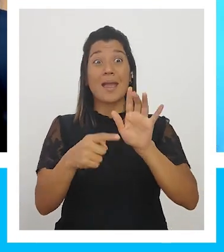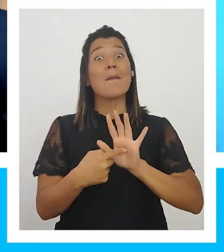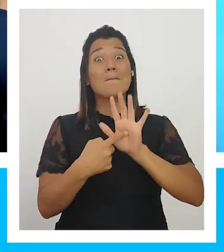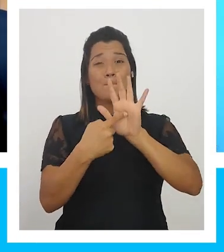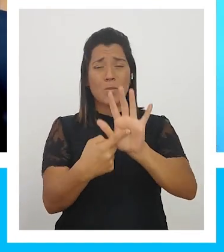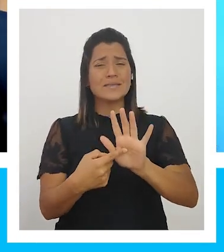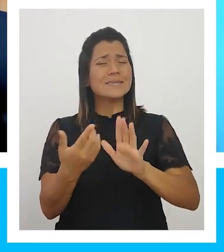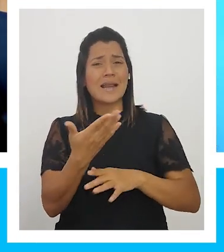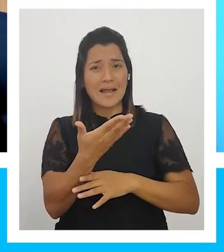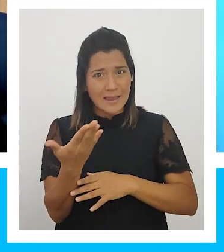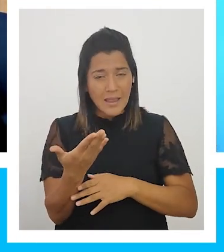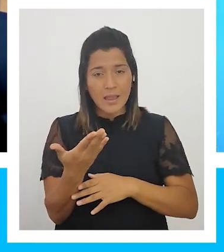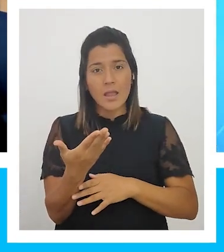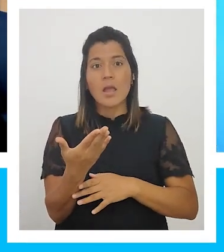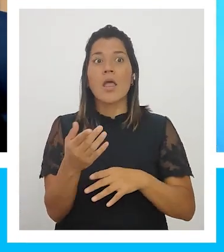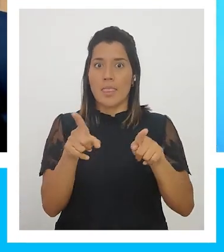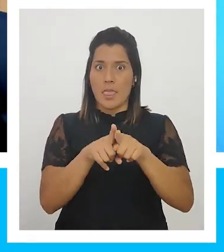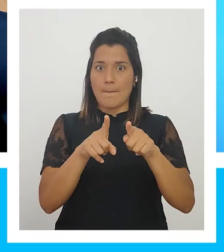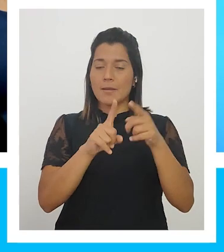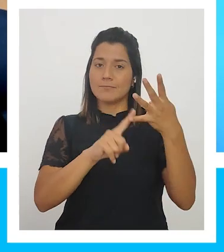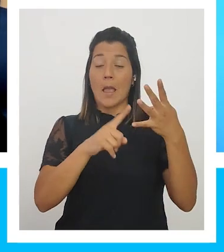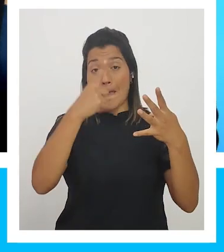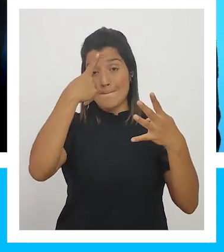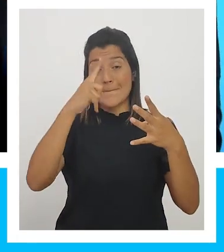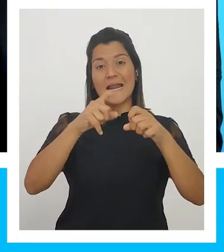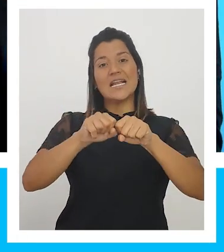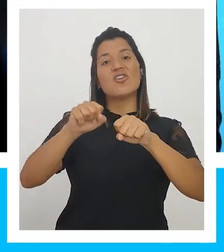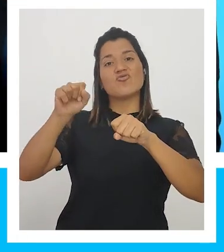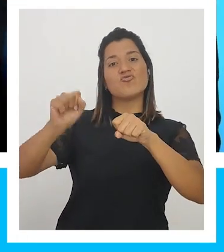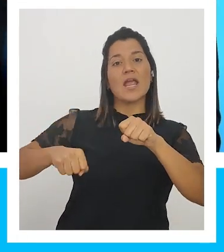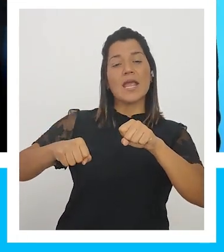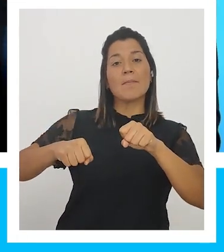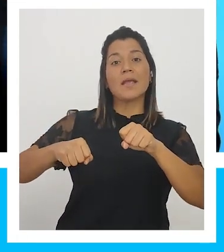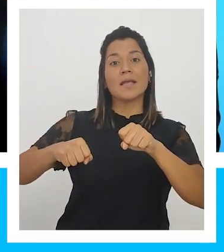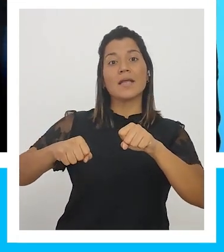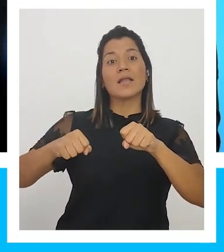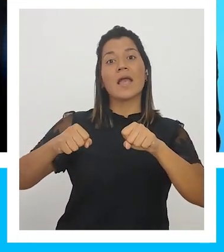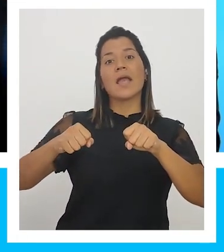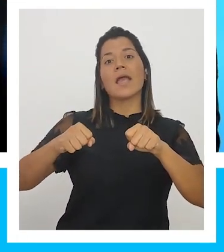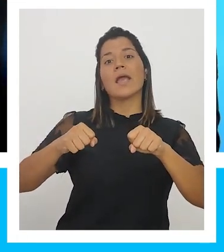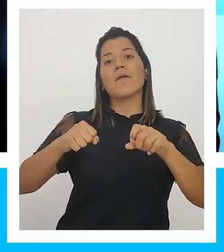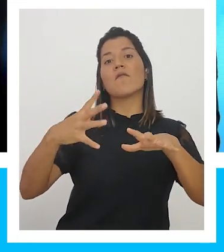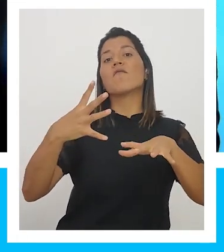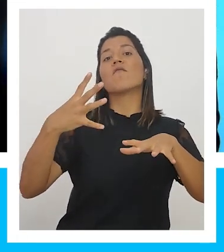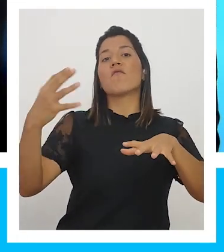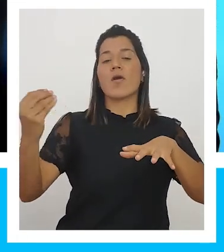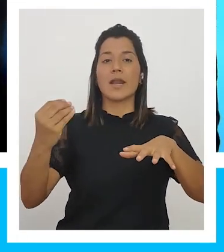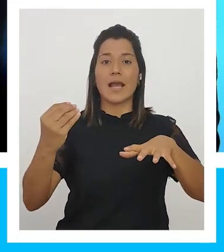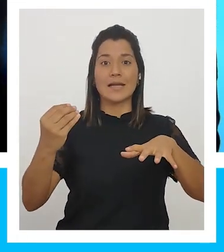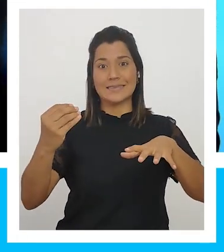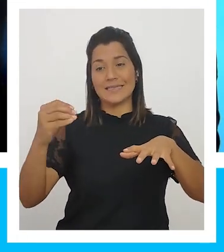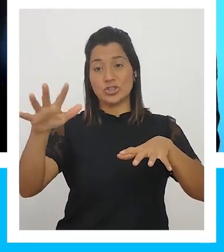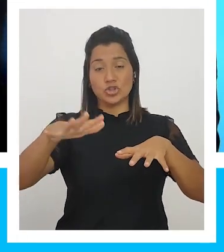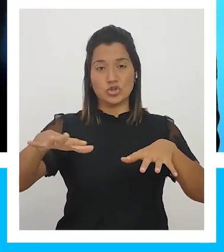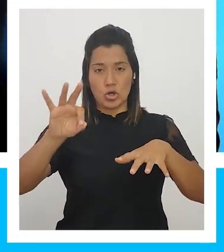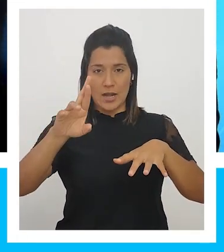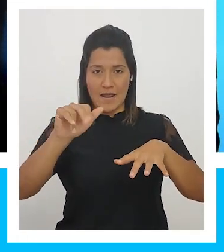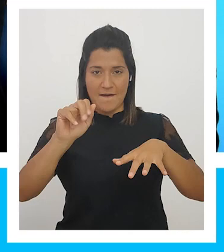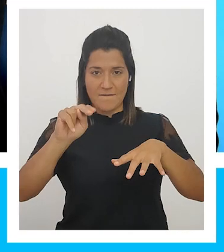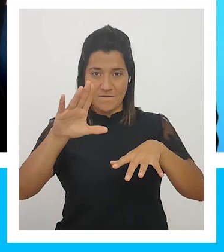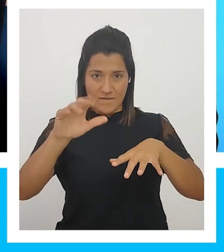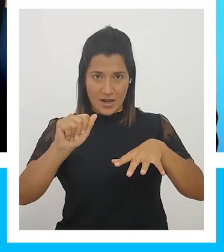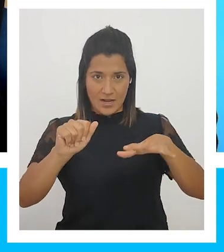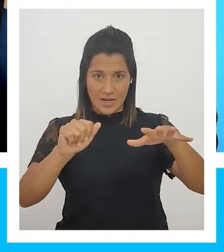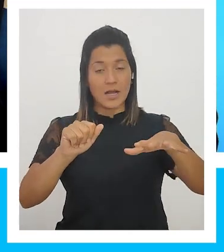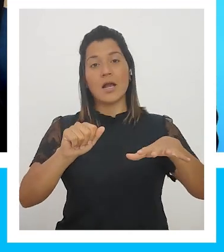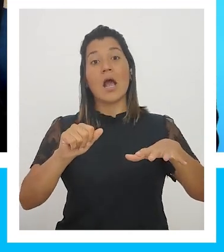también para el régimen definitivo, o sea, para fuera de zona franca, que estaba creciendo en agosto, septiembre como un 1,3% y ahora a